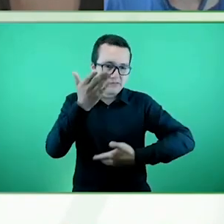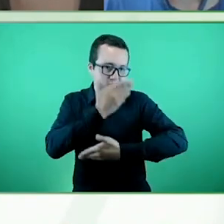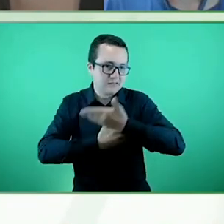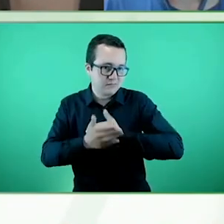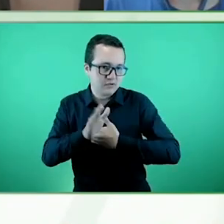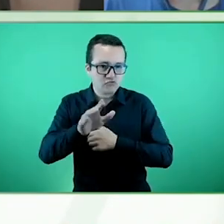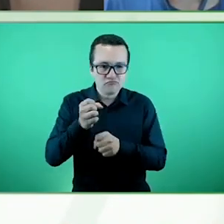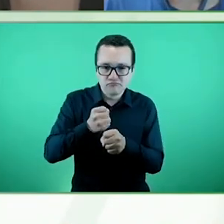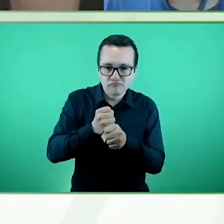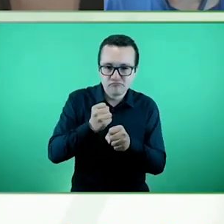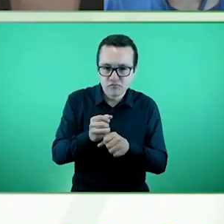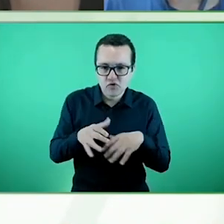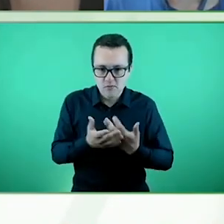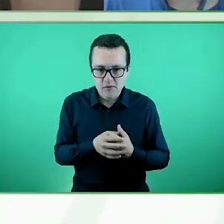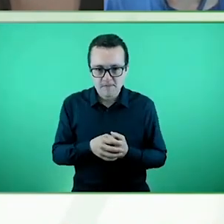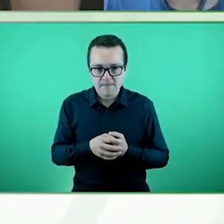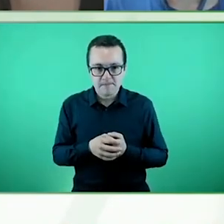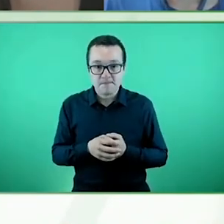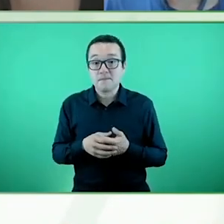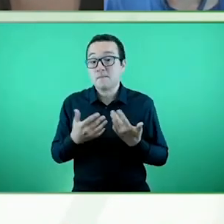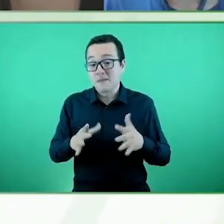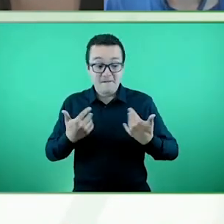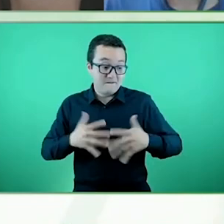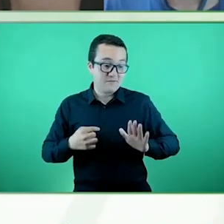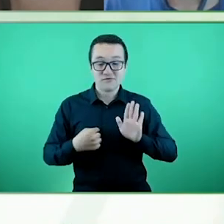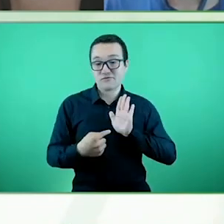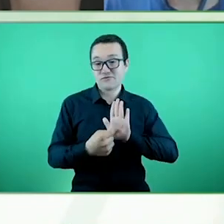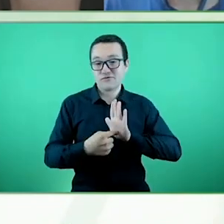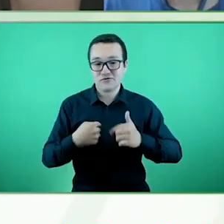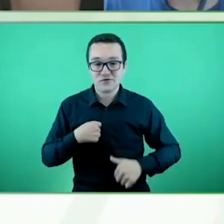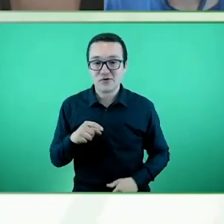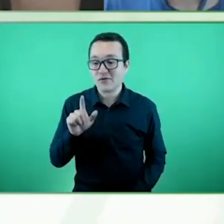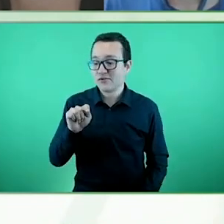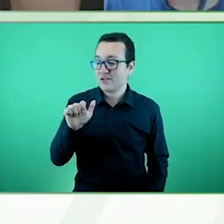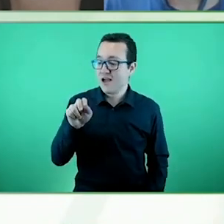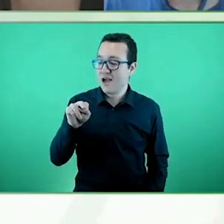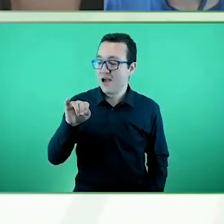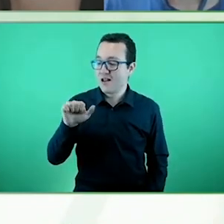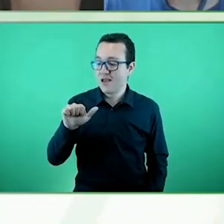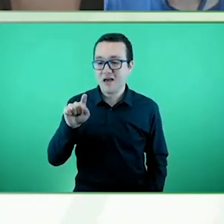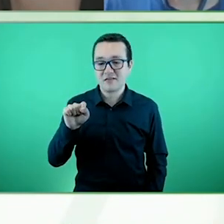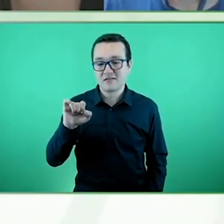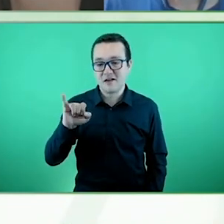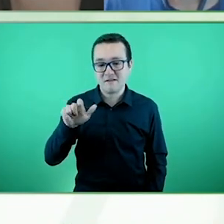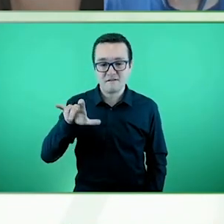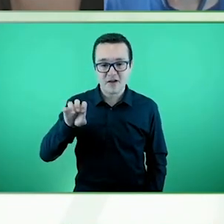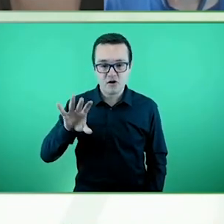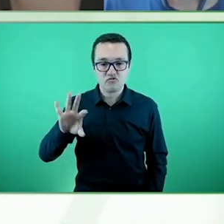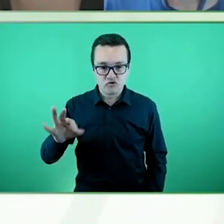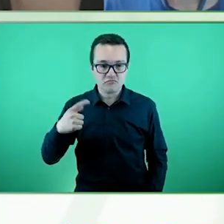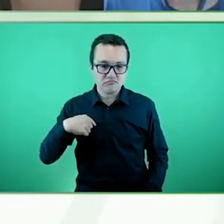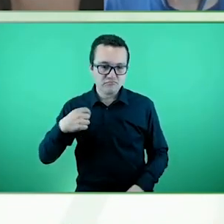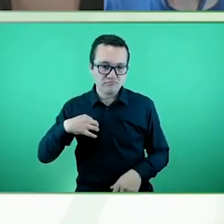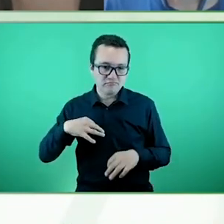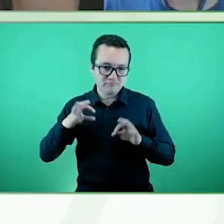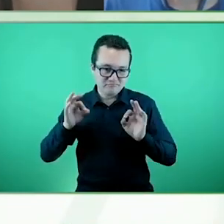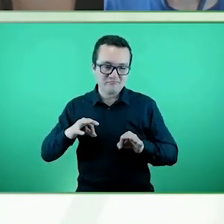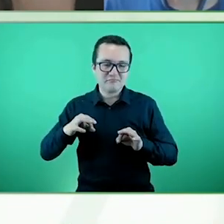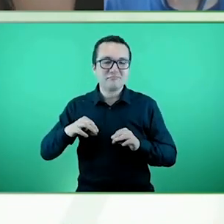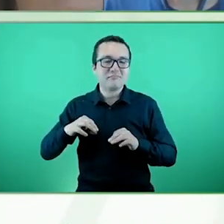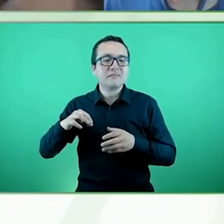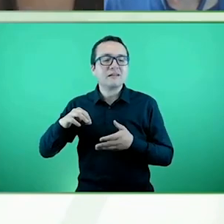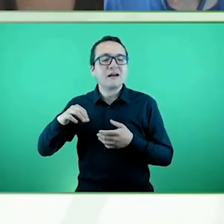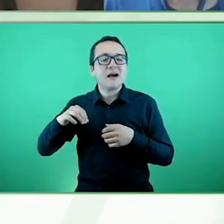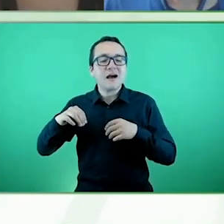Y finalmente, bueno, me presento yo, soy Tania Tavilo. Soy cientista política de profesión, soy estudiante de Derecho